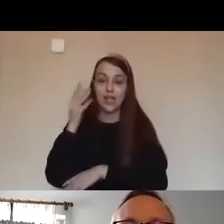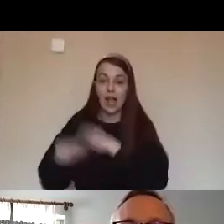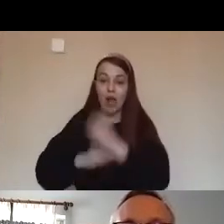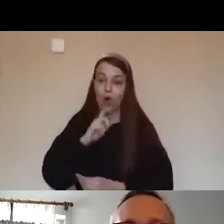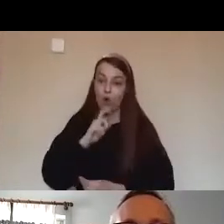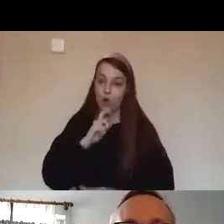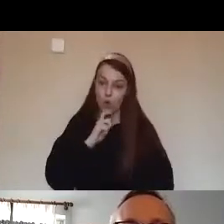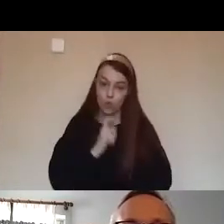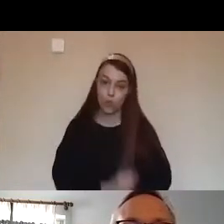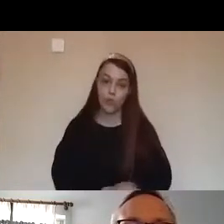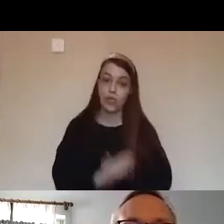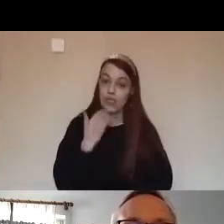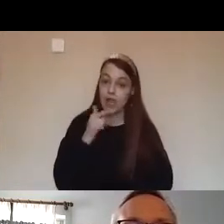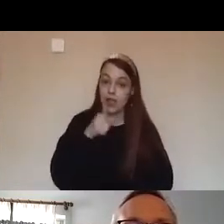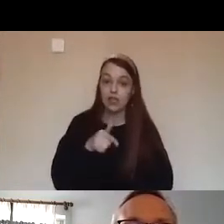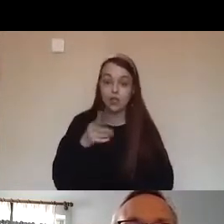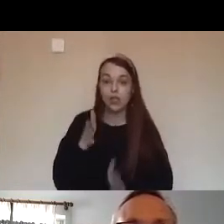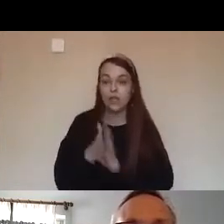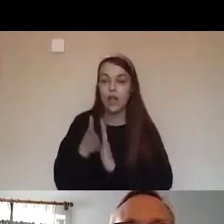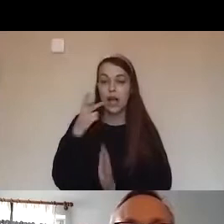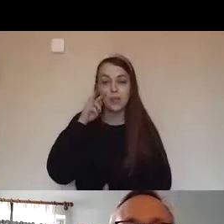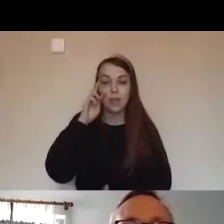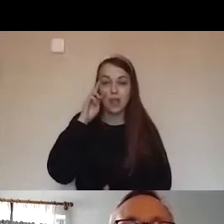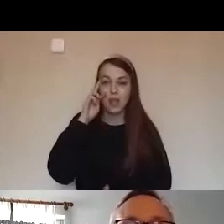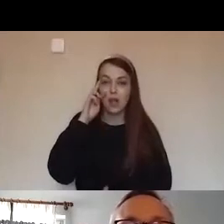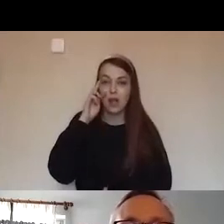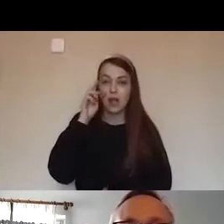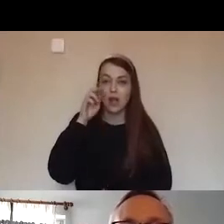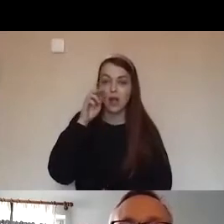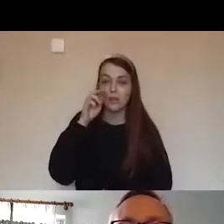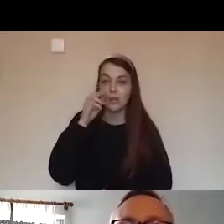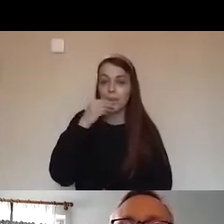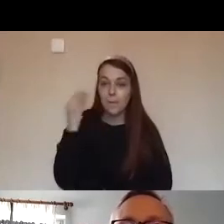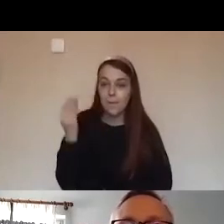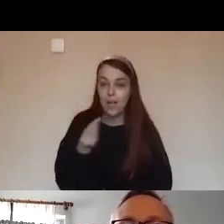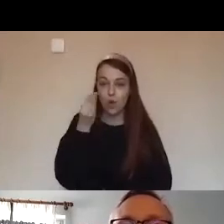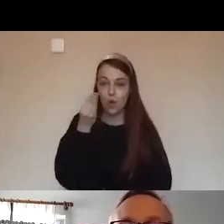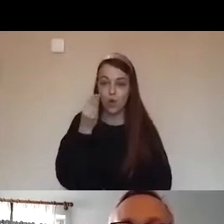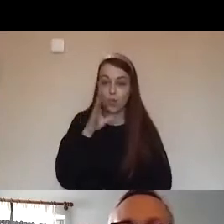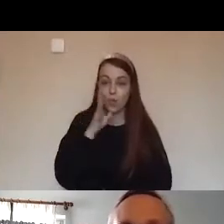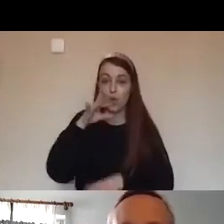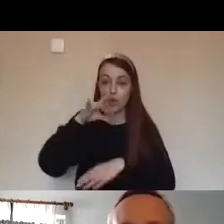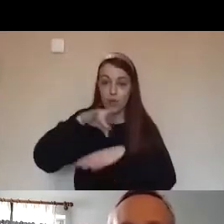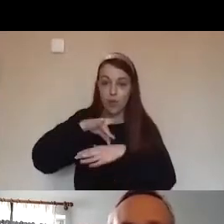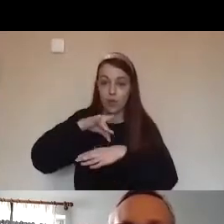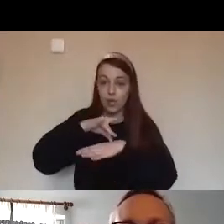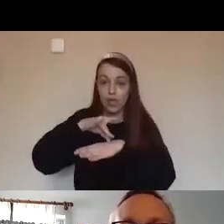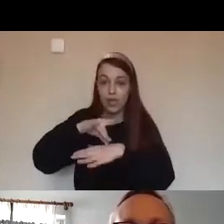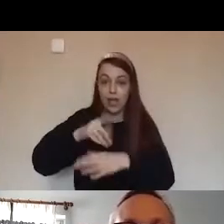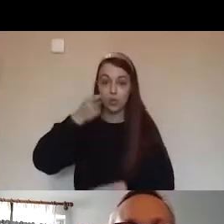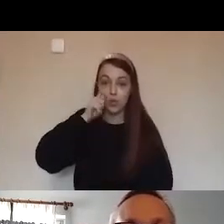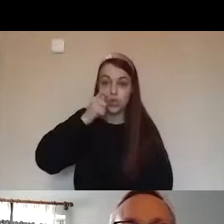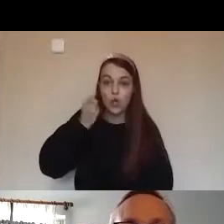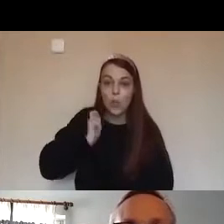Esto permite una experiencia más significativa, una experiencia cultural más significativa con un guía turístico profesional. Y en